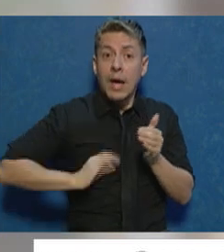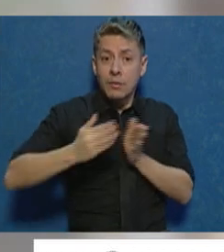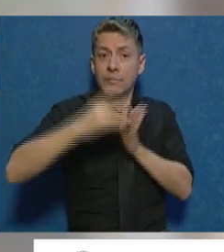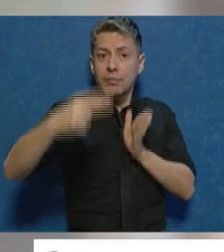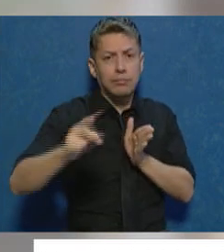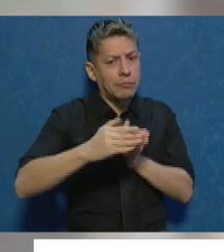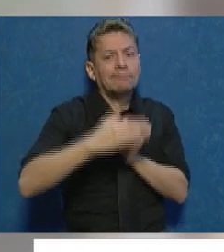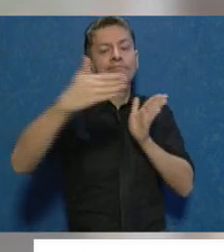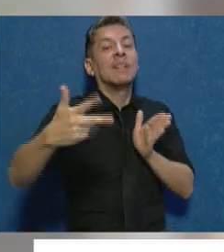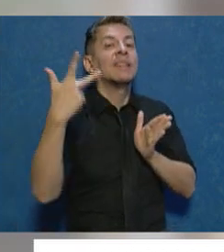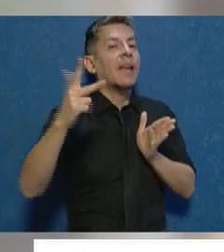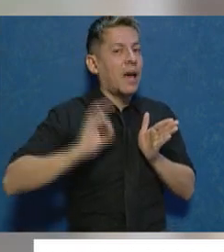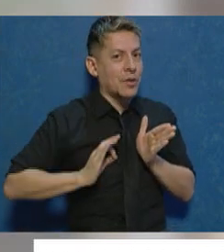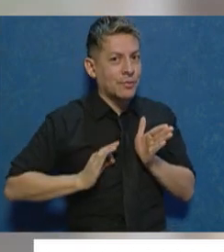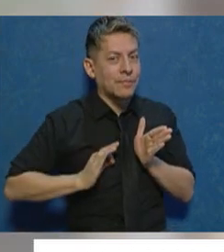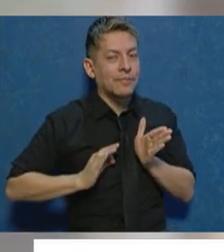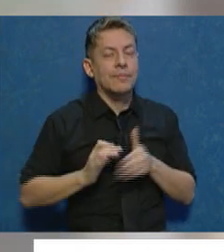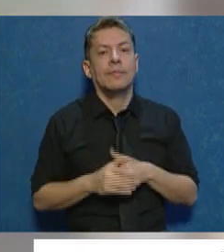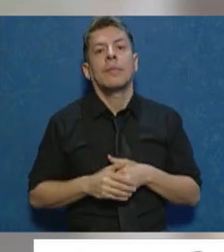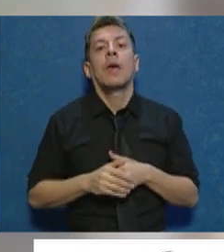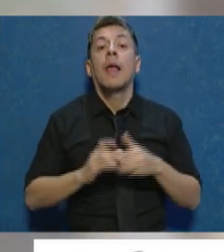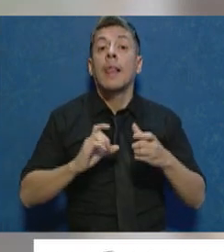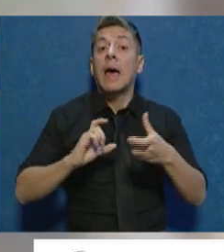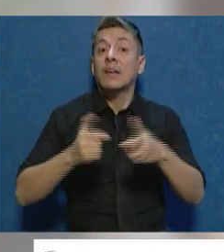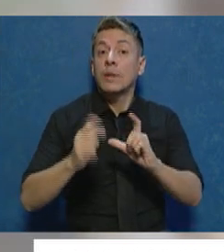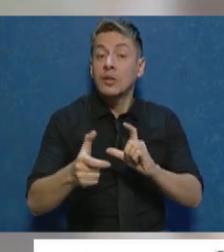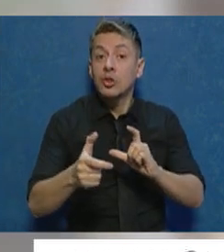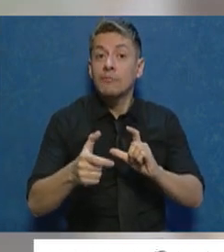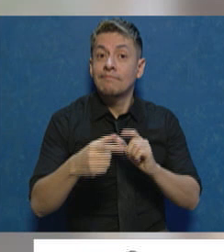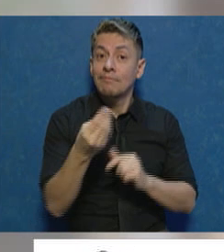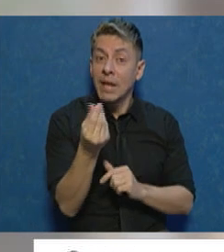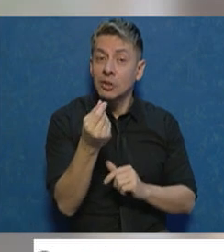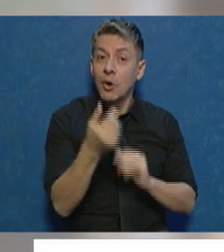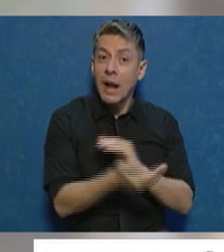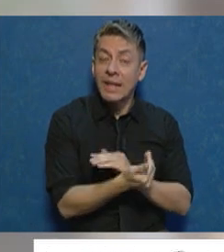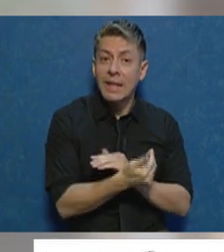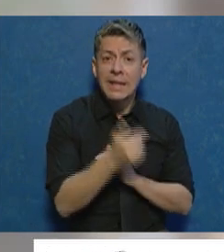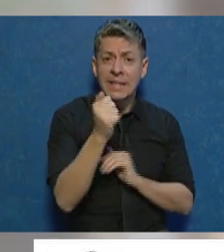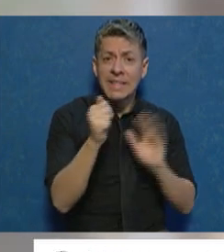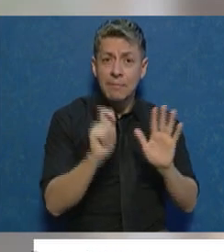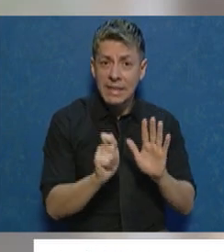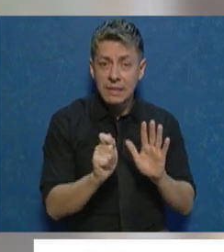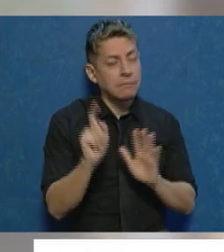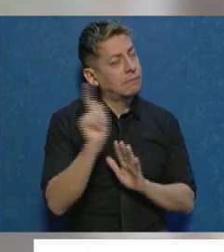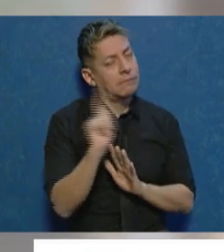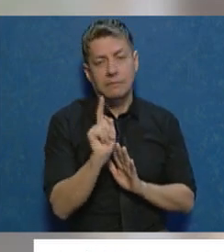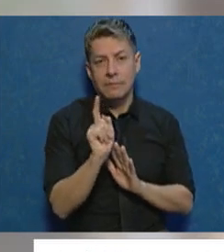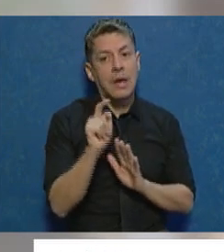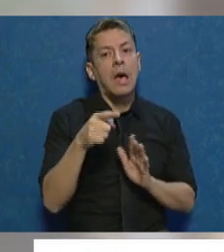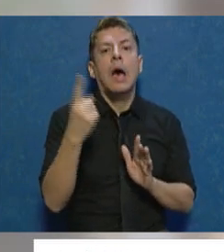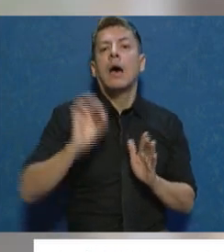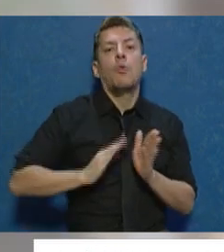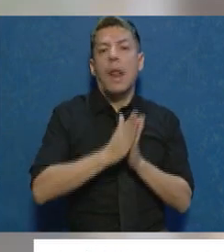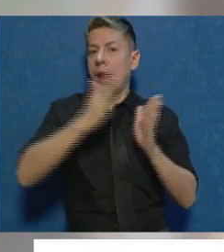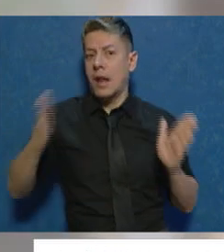ser a 3 años. La actualización del alquiler, que era cada 6 meses, ahora será anual.